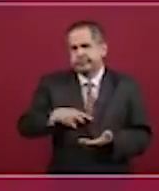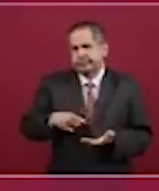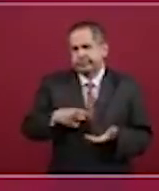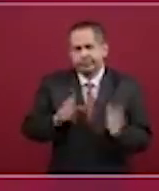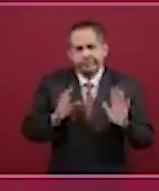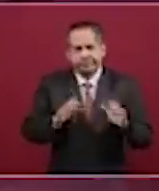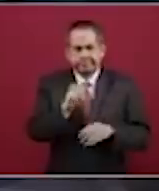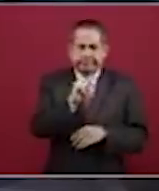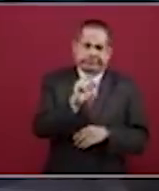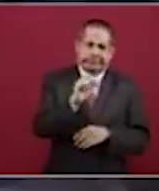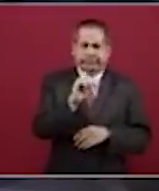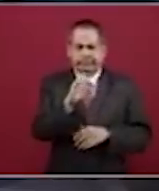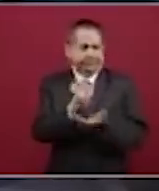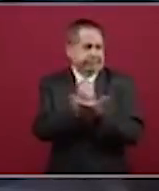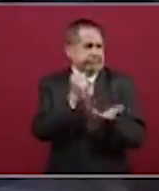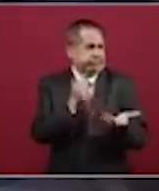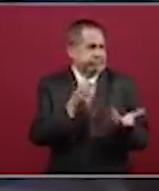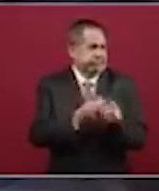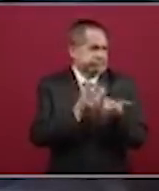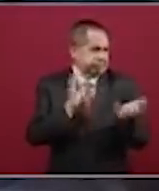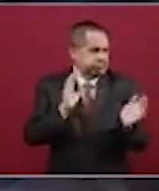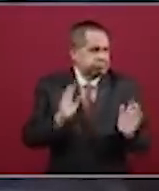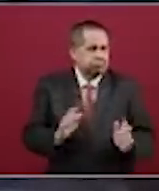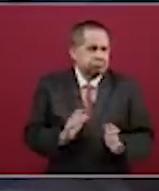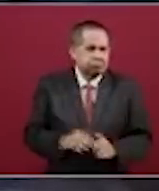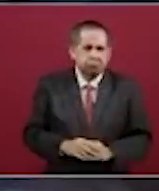ese tratado,